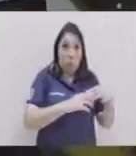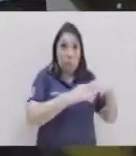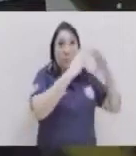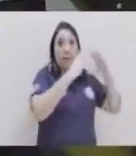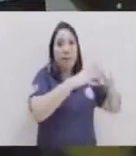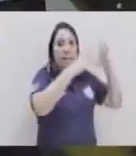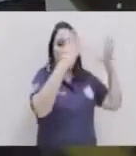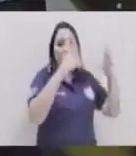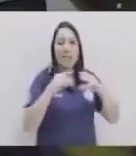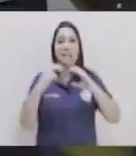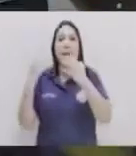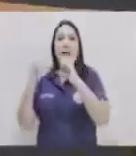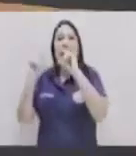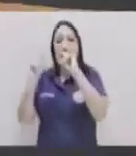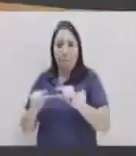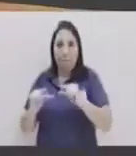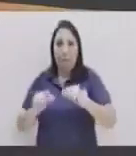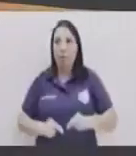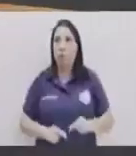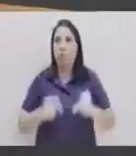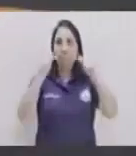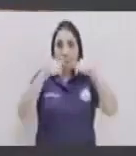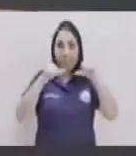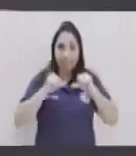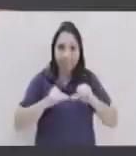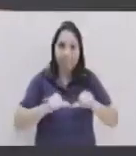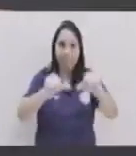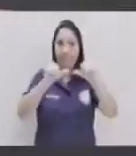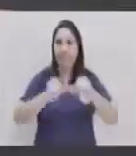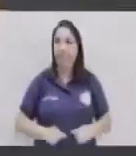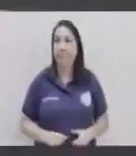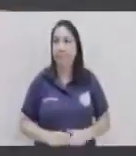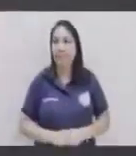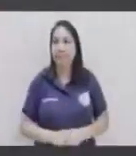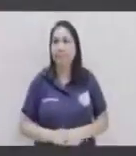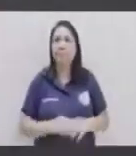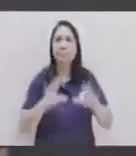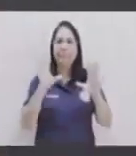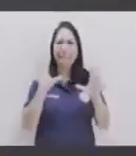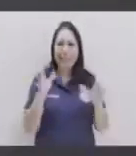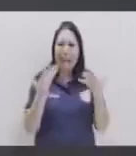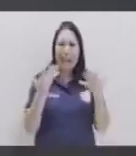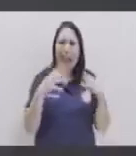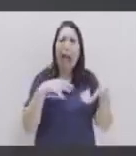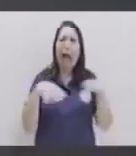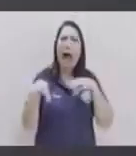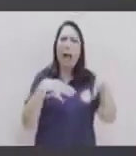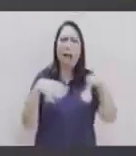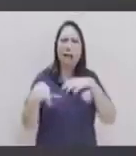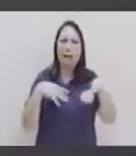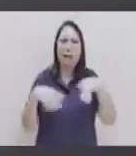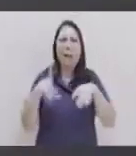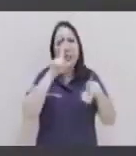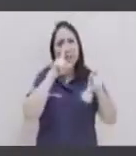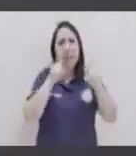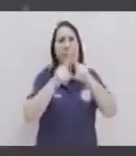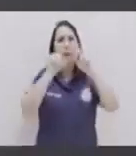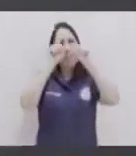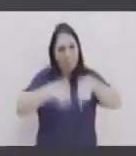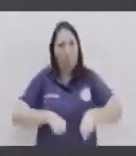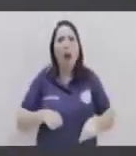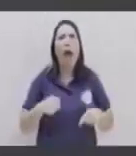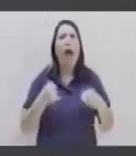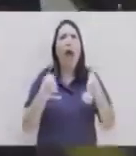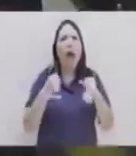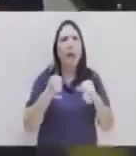otro. Y entonces ahora vamos a continuar para ver qué más actividades o qué es lo que realmente tenemos que